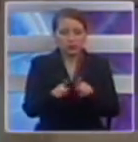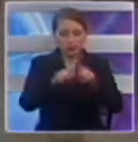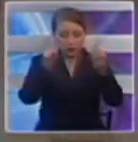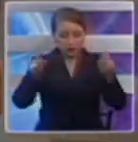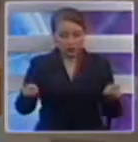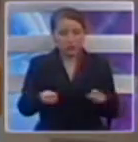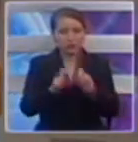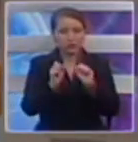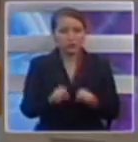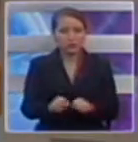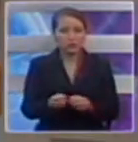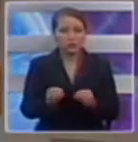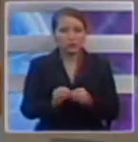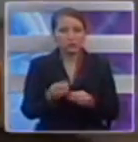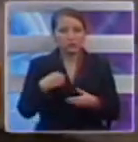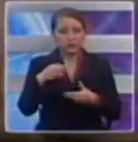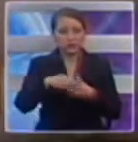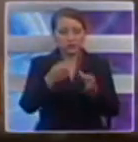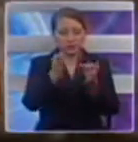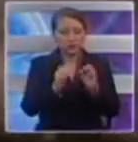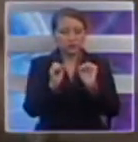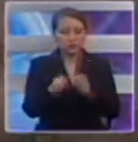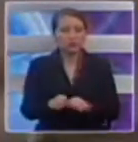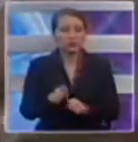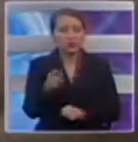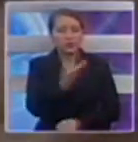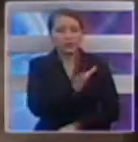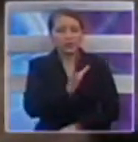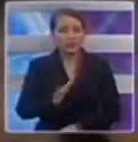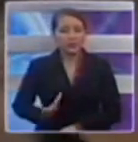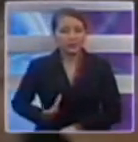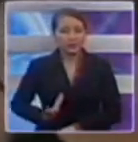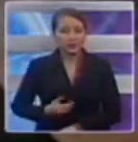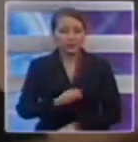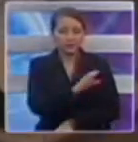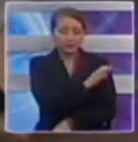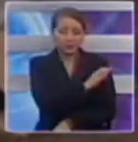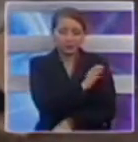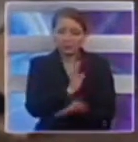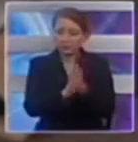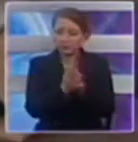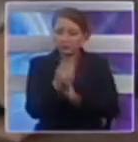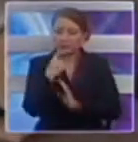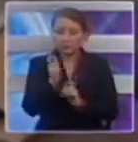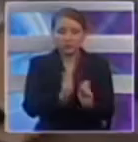borrador y que puedan hacer el escrutinio. El presidente del Consejo Electoral informó que aún no hay